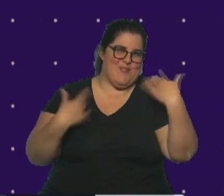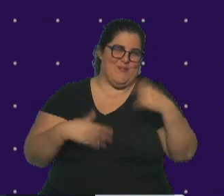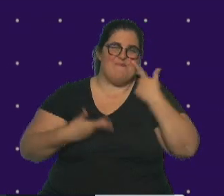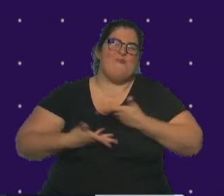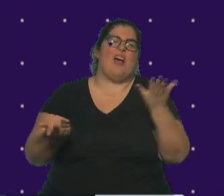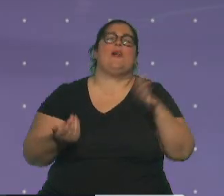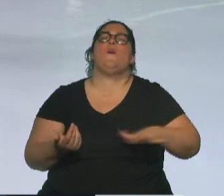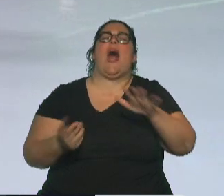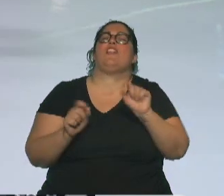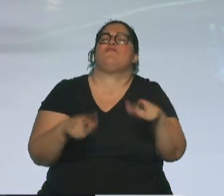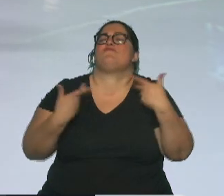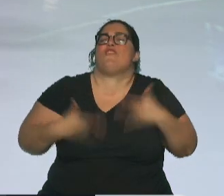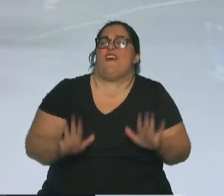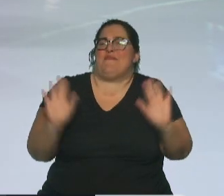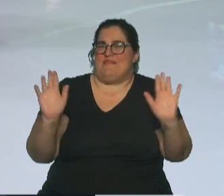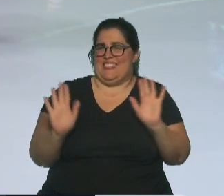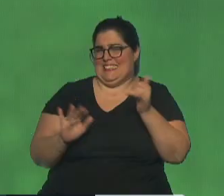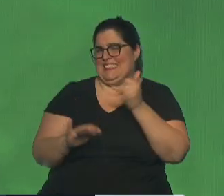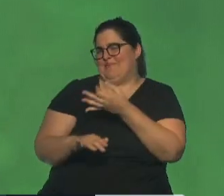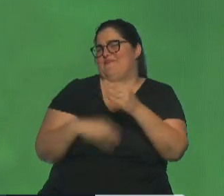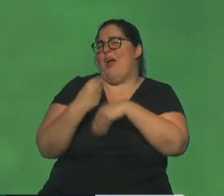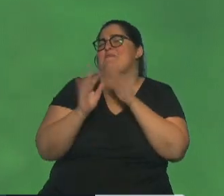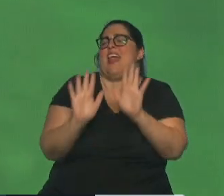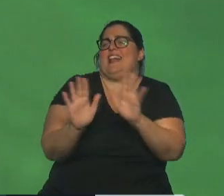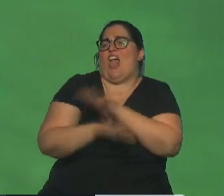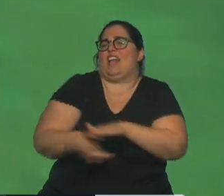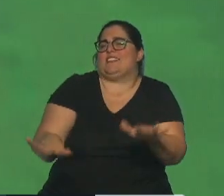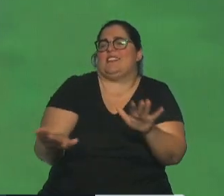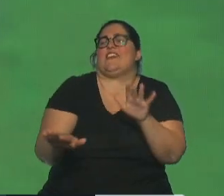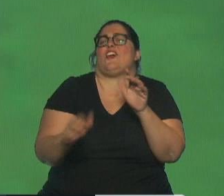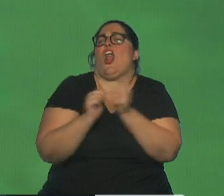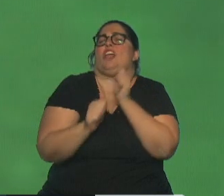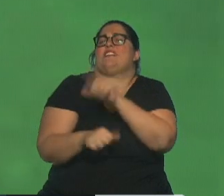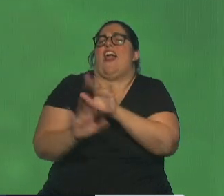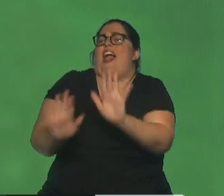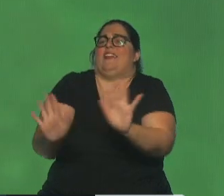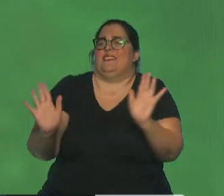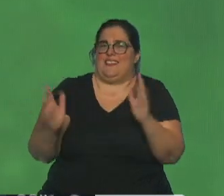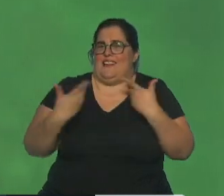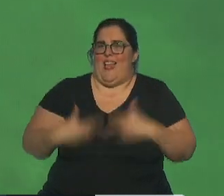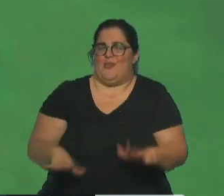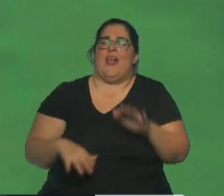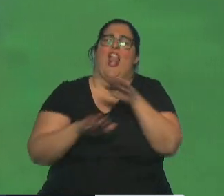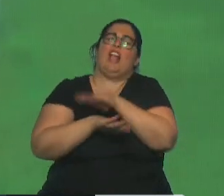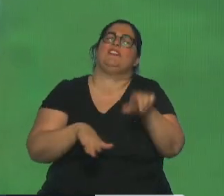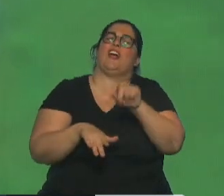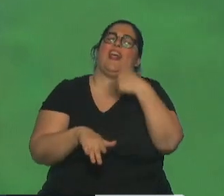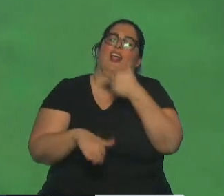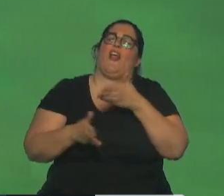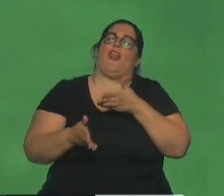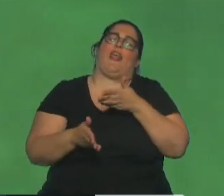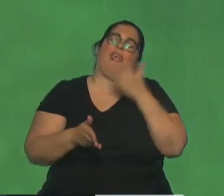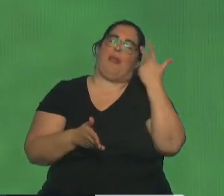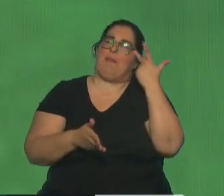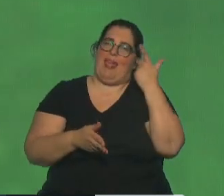Bien de en barrio. cualquier flor, claro, en cualquier familia, Sí. justamente de Rosario, allí están los chicos de Messi con